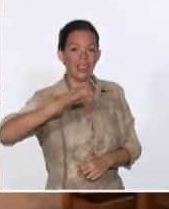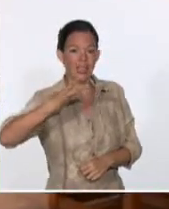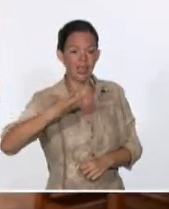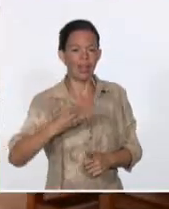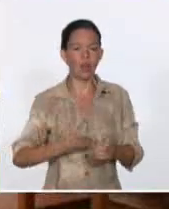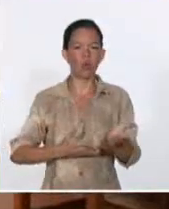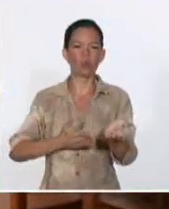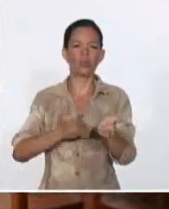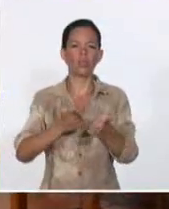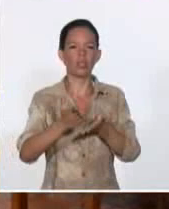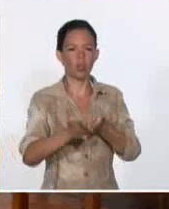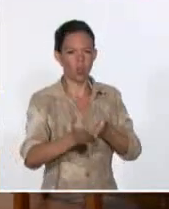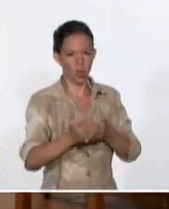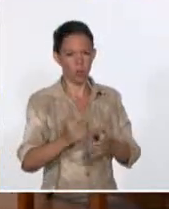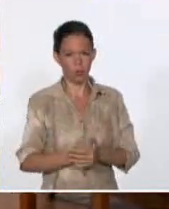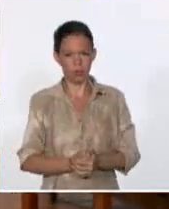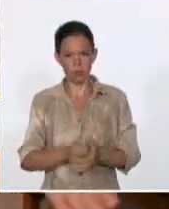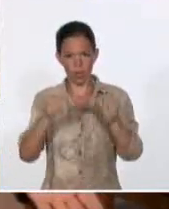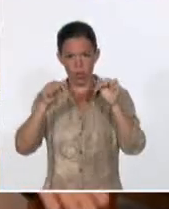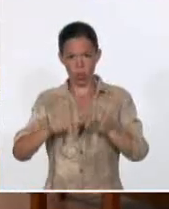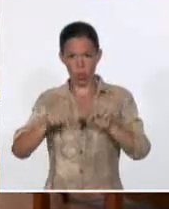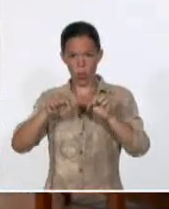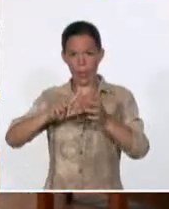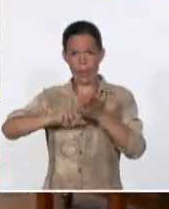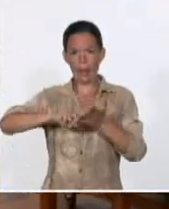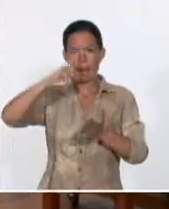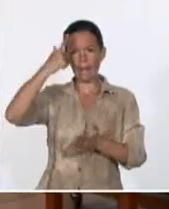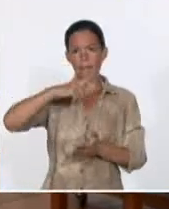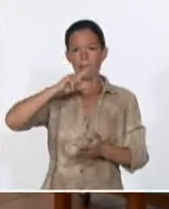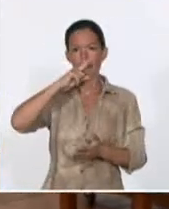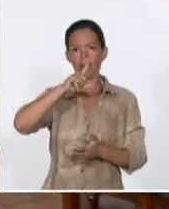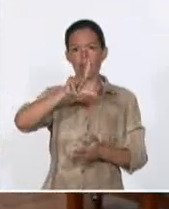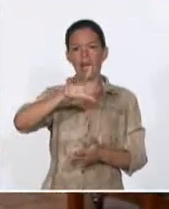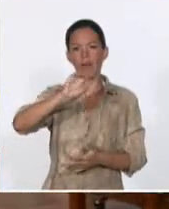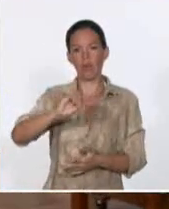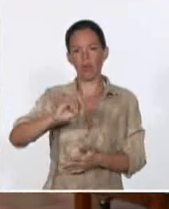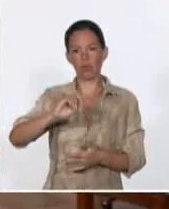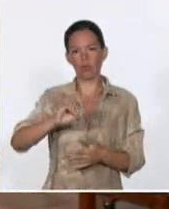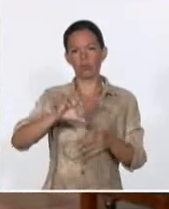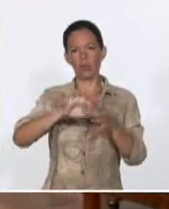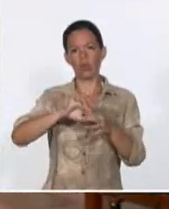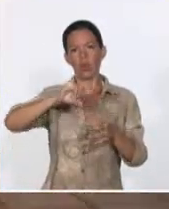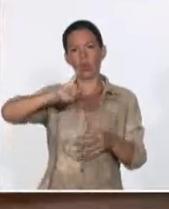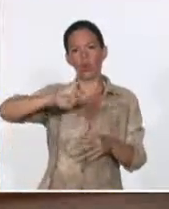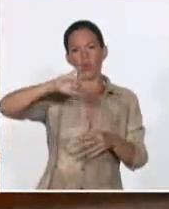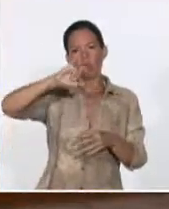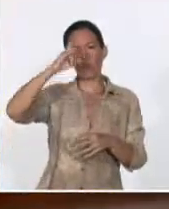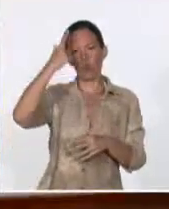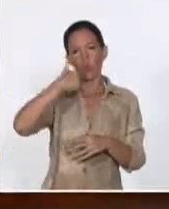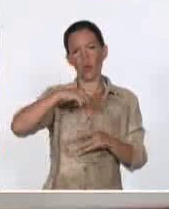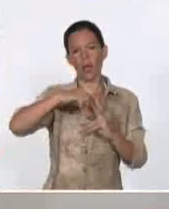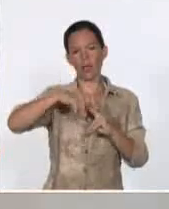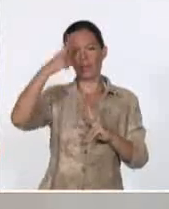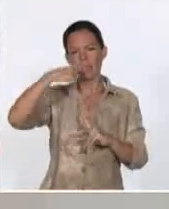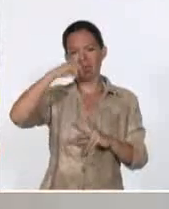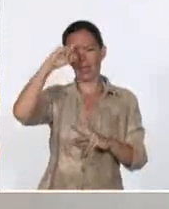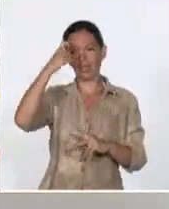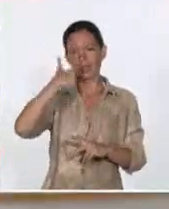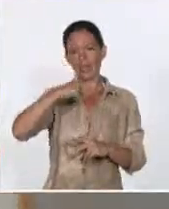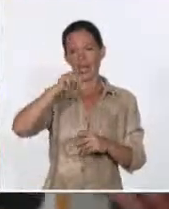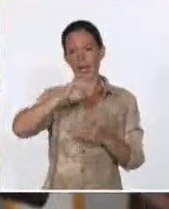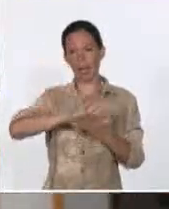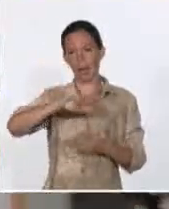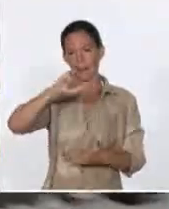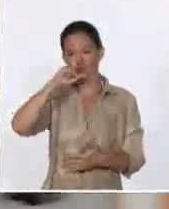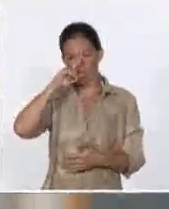tiempo, y hoy Pablo Guayasamín, hijo del pintor y presidente de la fundación que lleva su nombre, recuerda la profunda